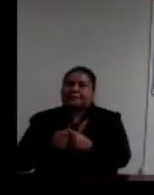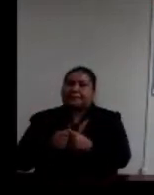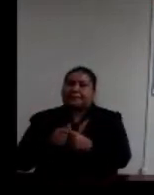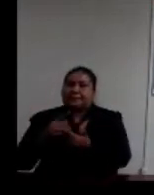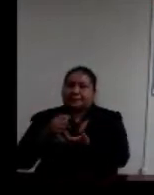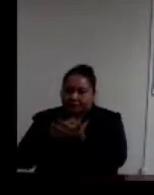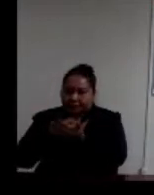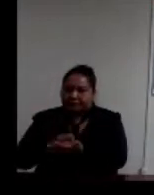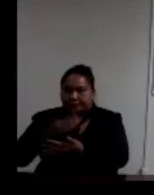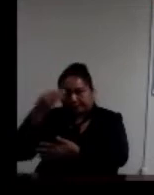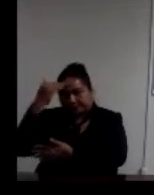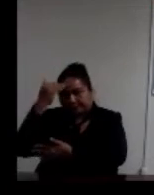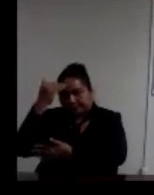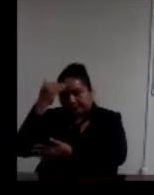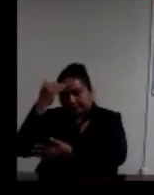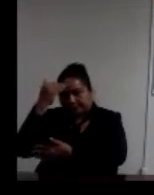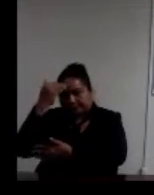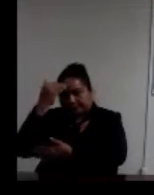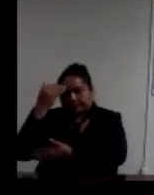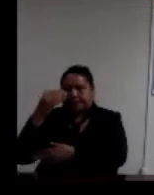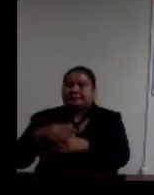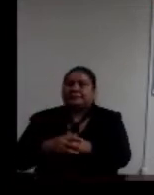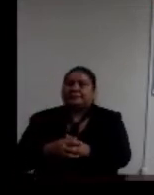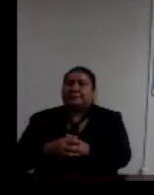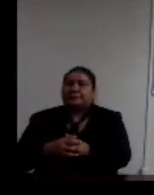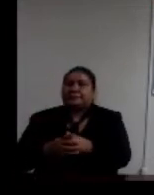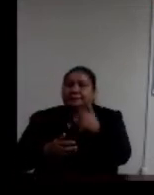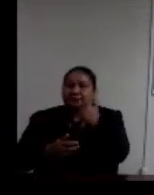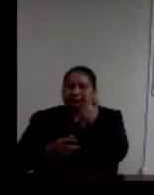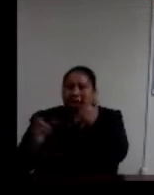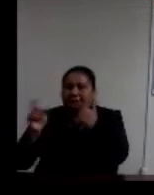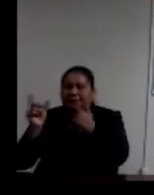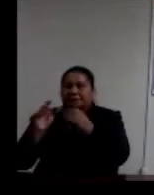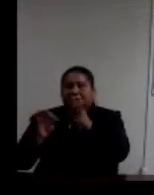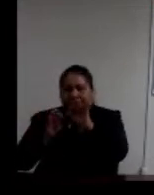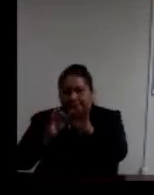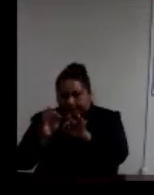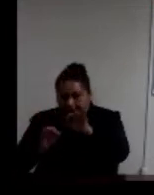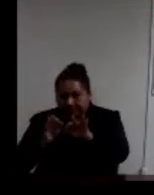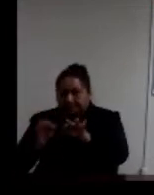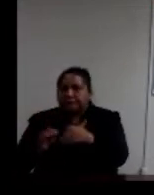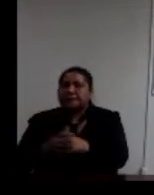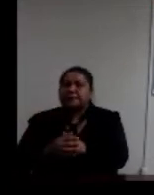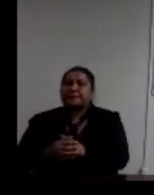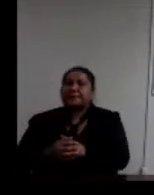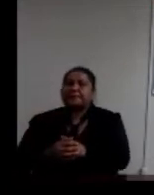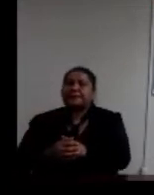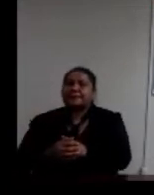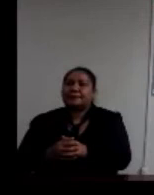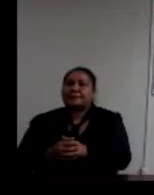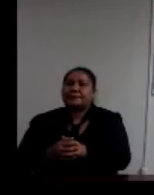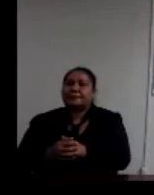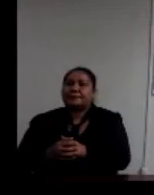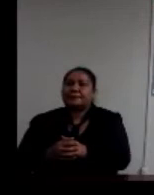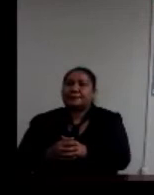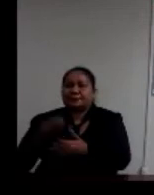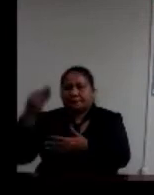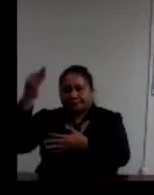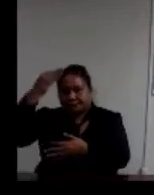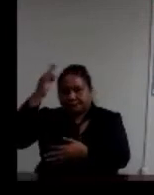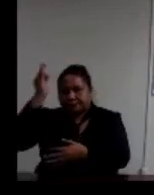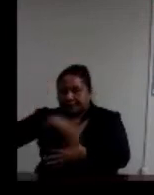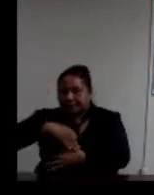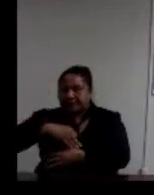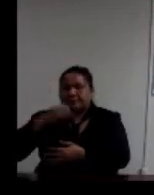cognitiva, un tratamiento psicosocial. A eso me refiero con tratamiento, para que no vayamos con la falsa idea que cuando